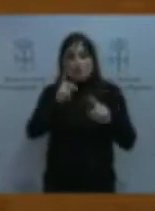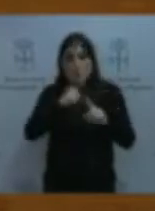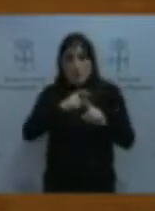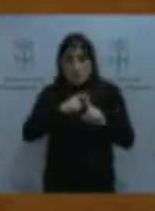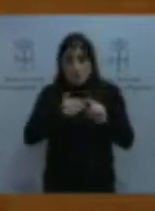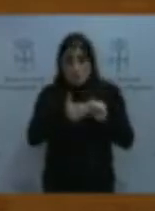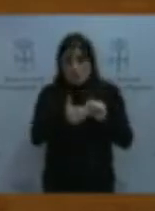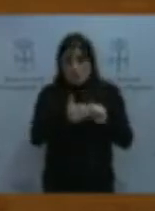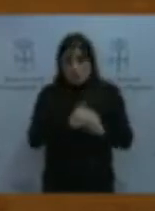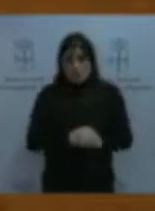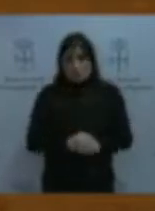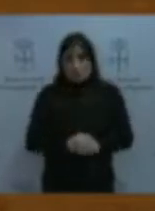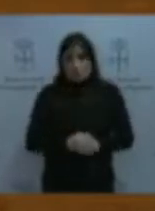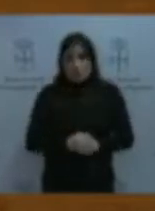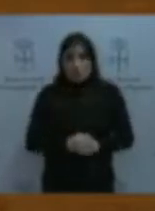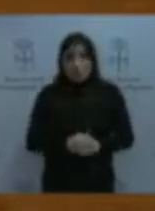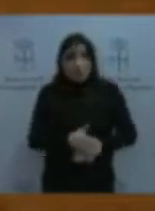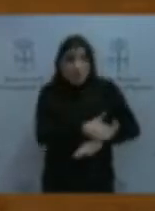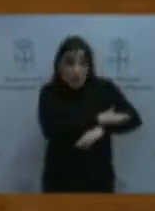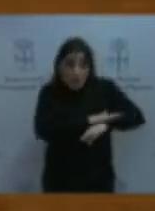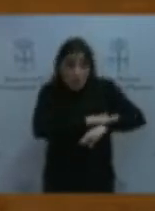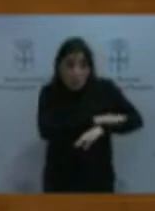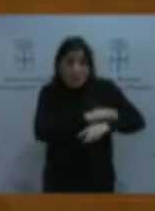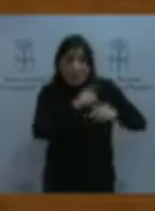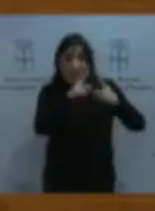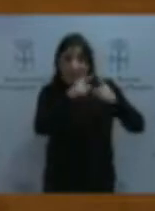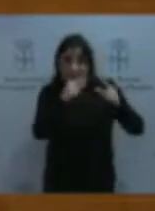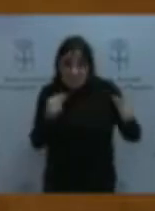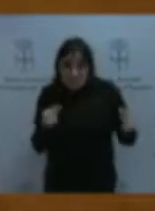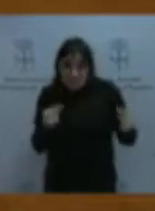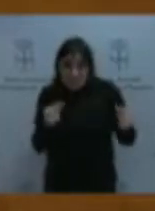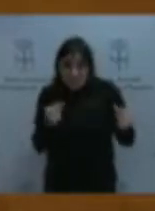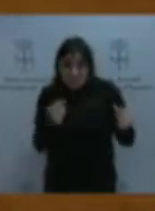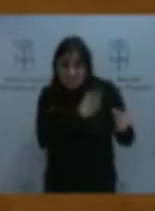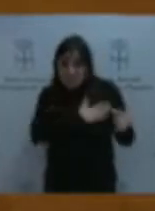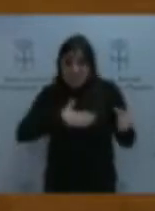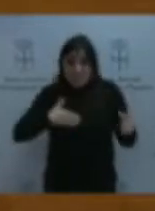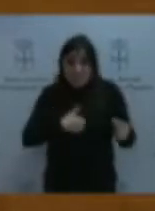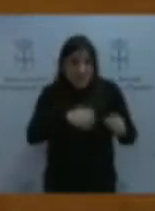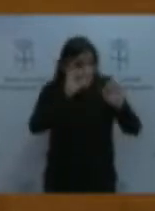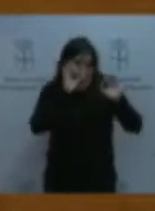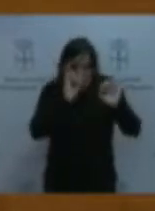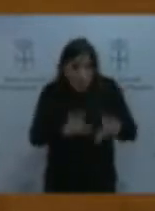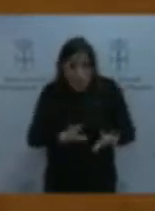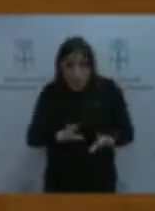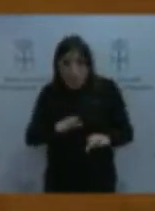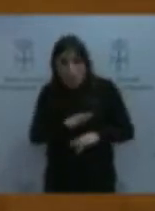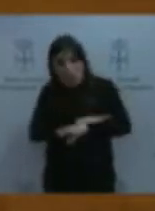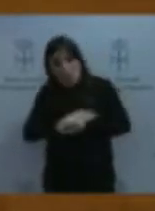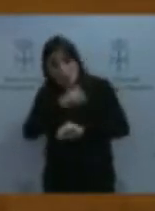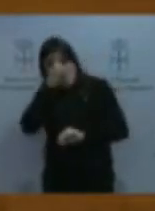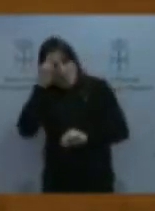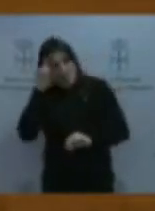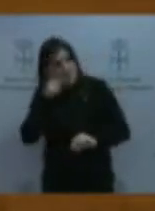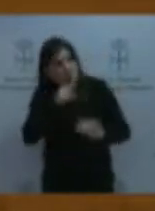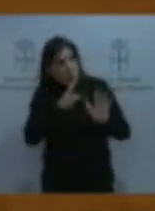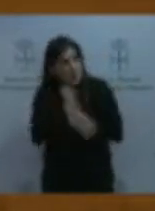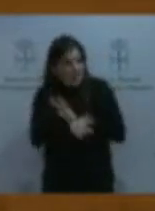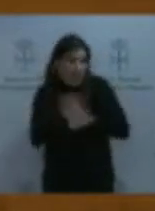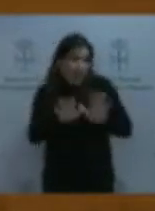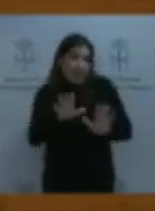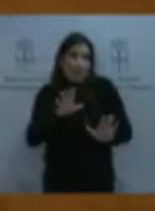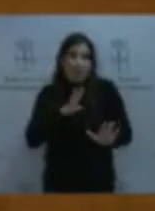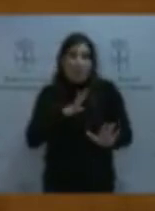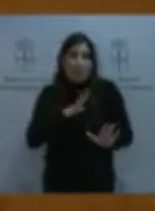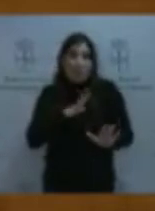Gobierno asturiano manteniendo la misma actitud que el Gobierno central en la materia? Estaría bien que lo aclararan. ¿Van a esperar a que el descontento crezca hasta que se